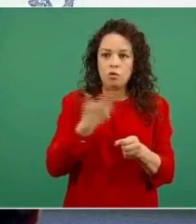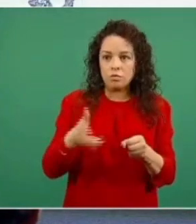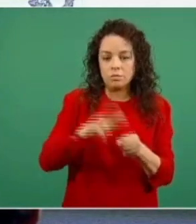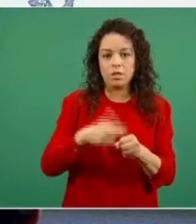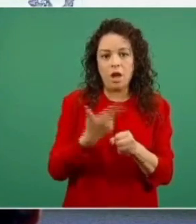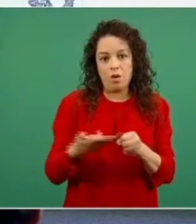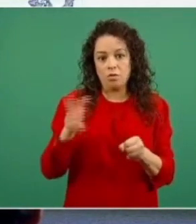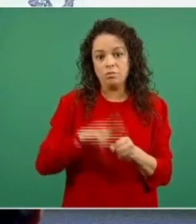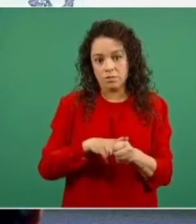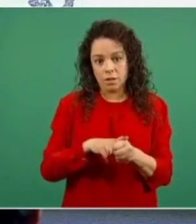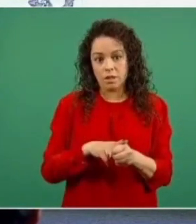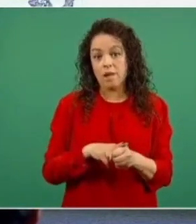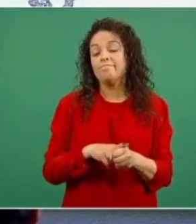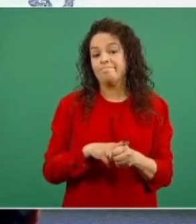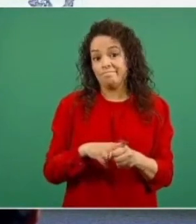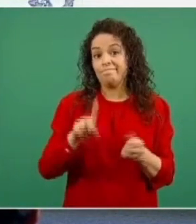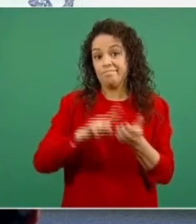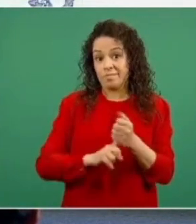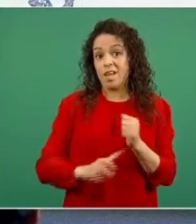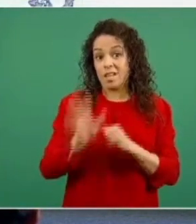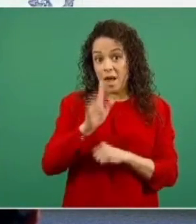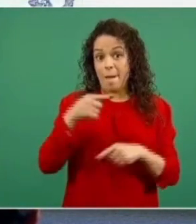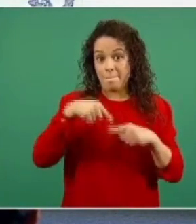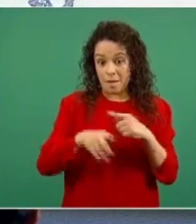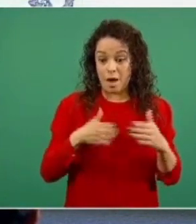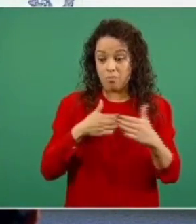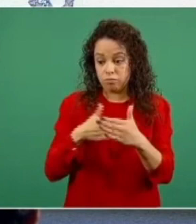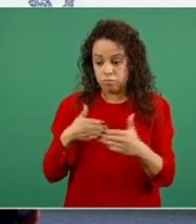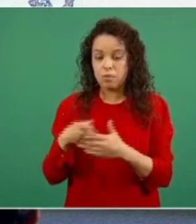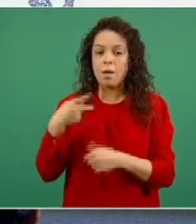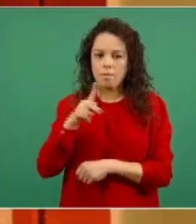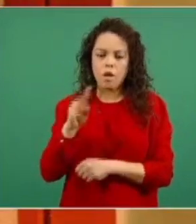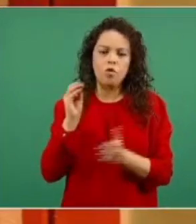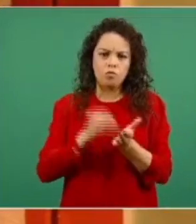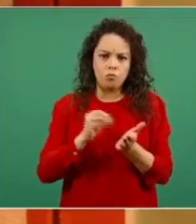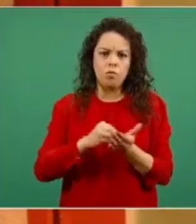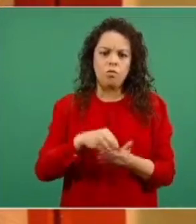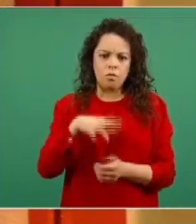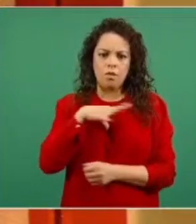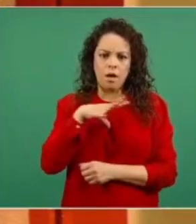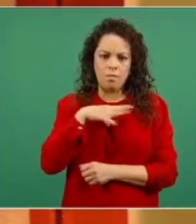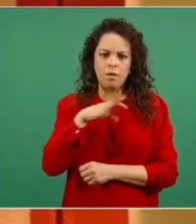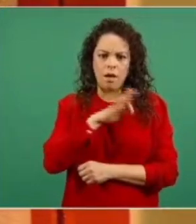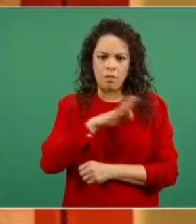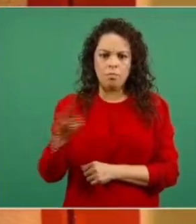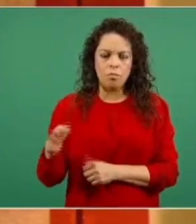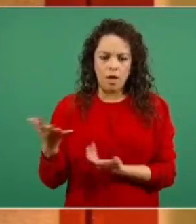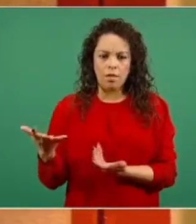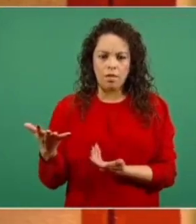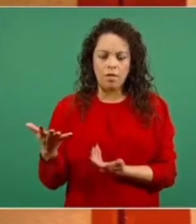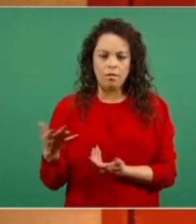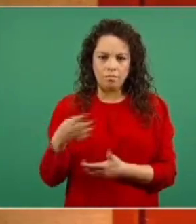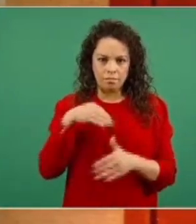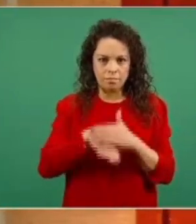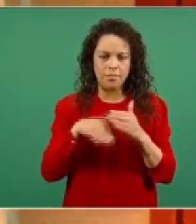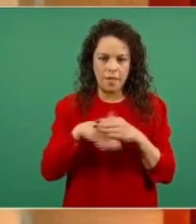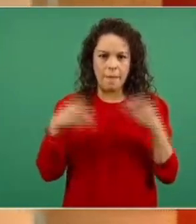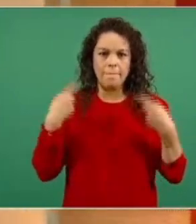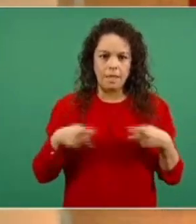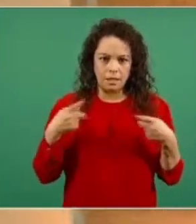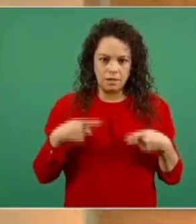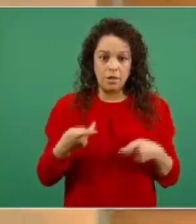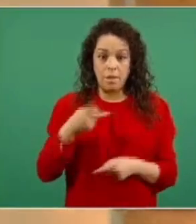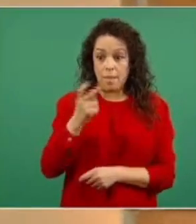limitado, todavía permite la movilidad y, como hemos dicho en otras ocasiones, hay que considerar que